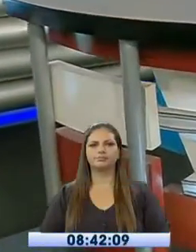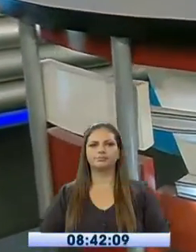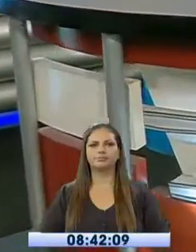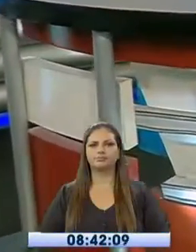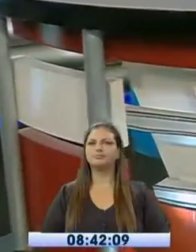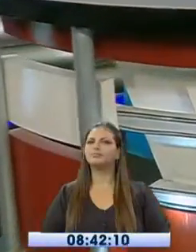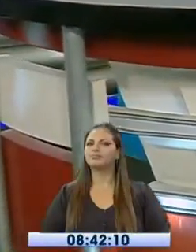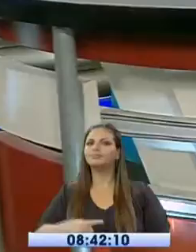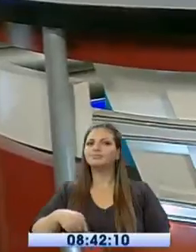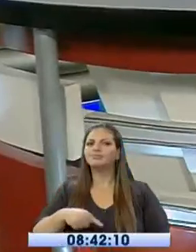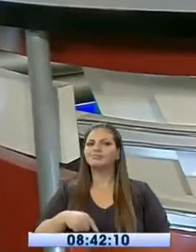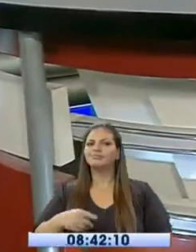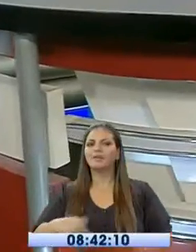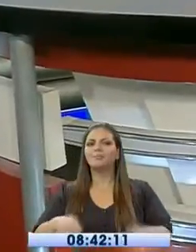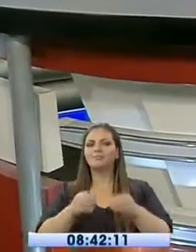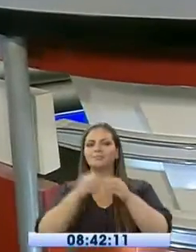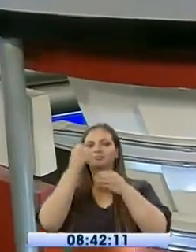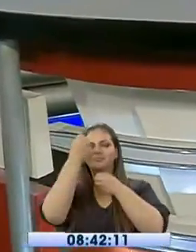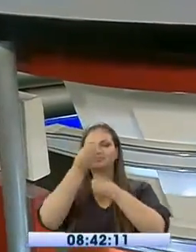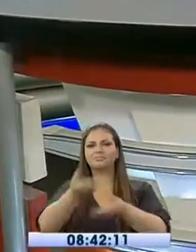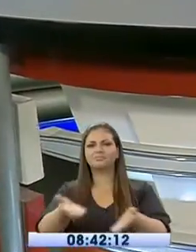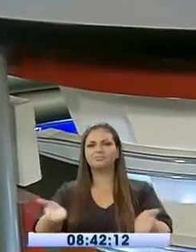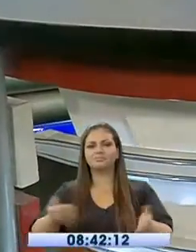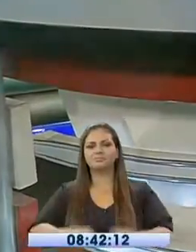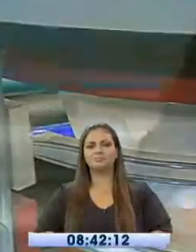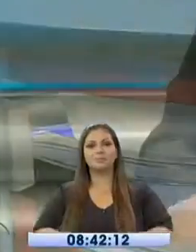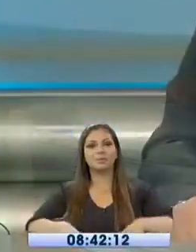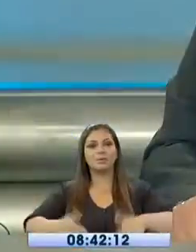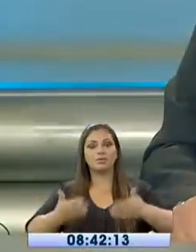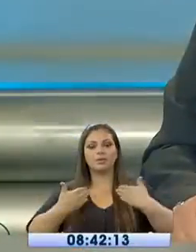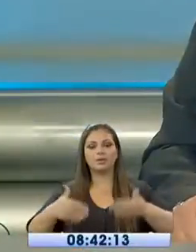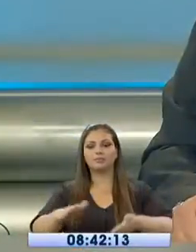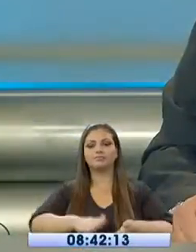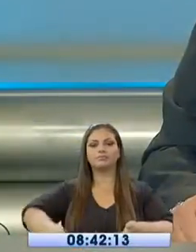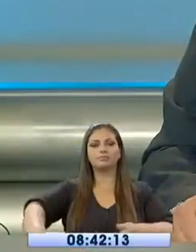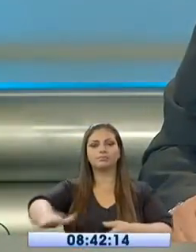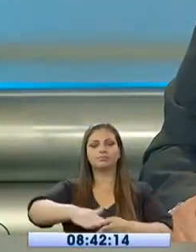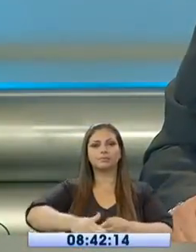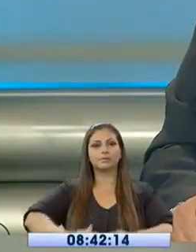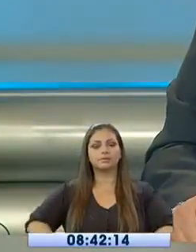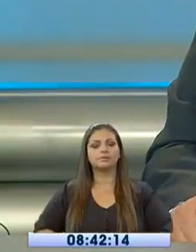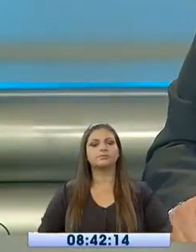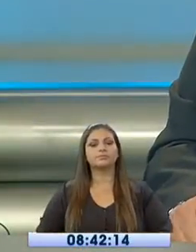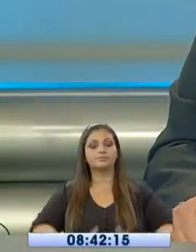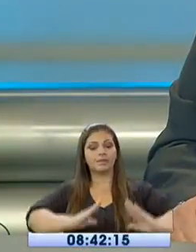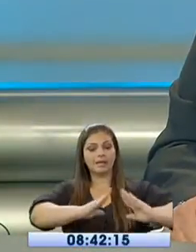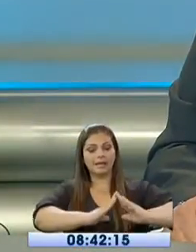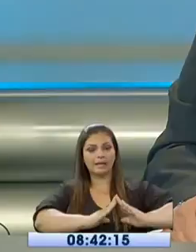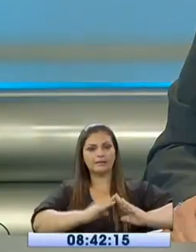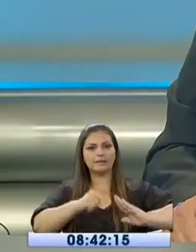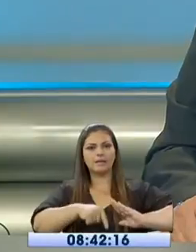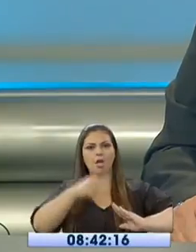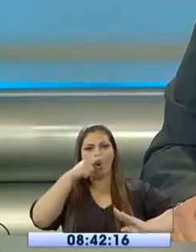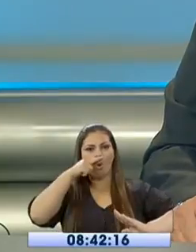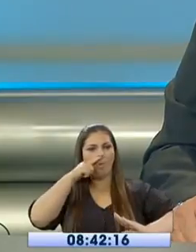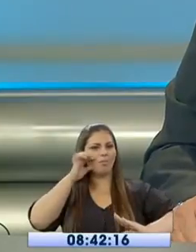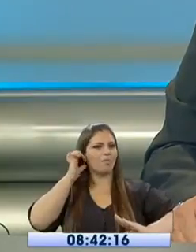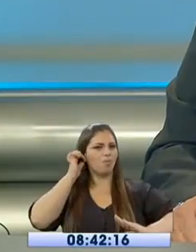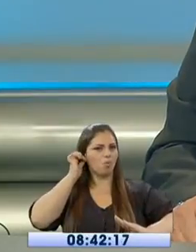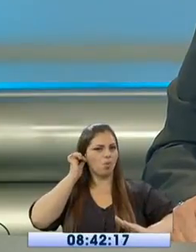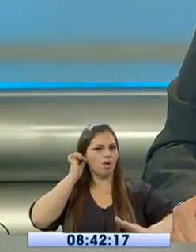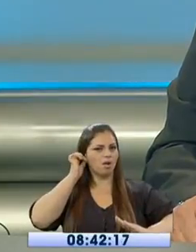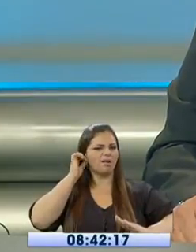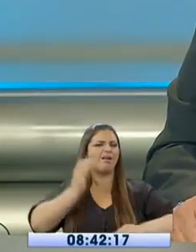Estamos de vuelta para tenerles más información para ustedes. En un sector de Guayaquil, una mujer se salvó de morir golpeada por su expareja. La